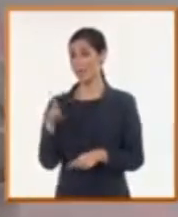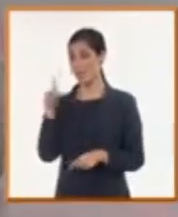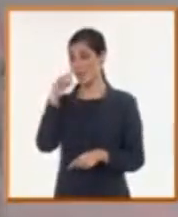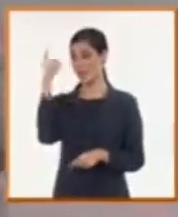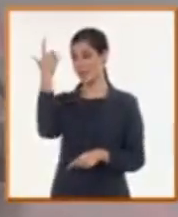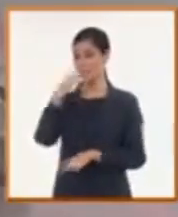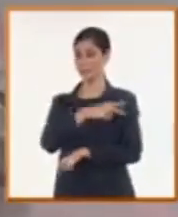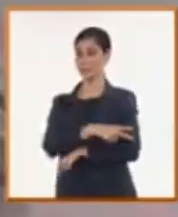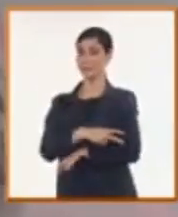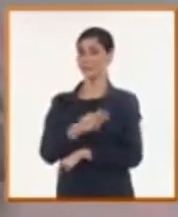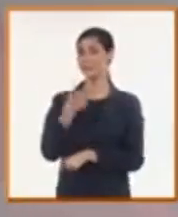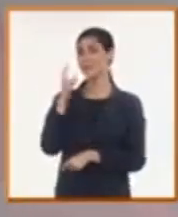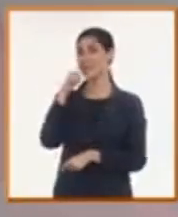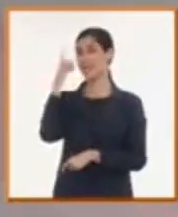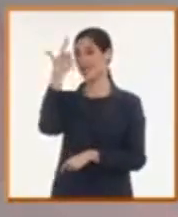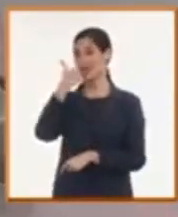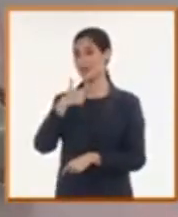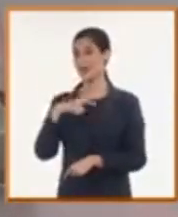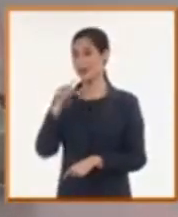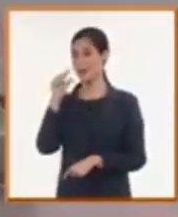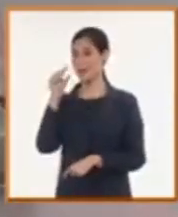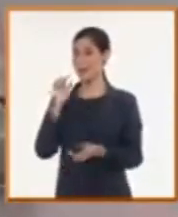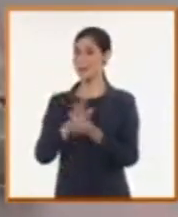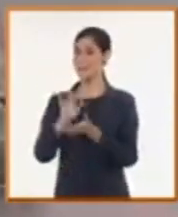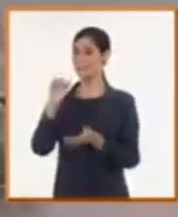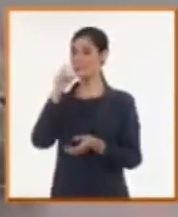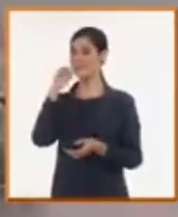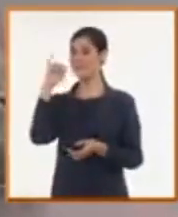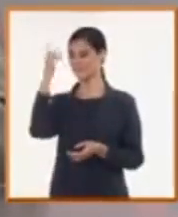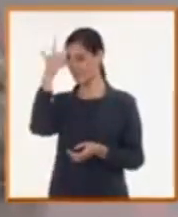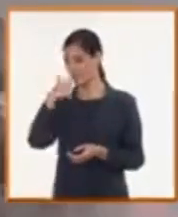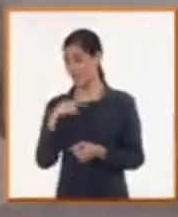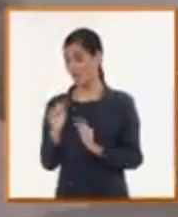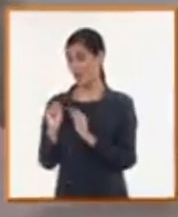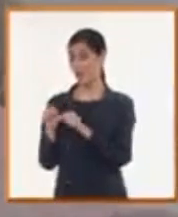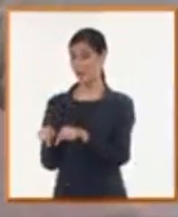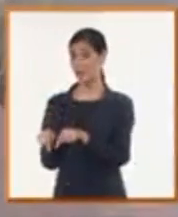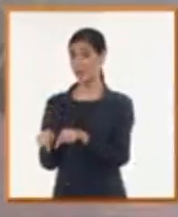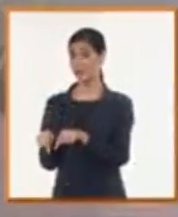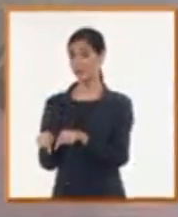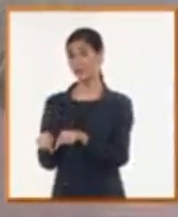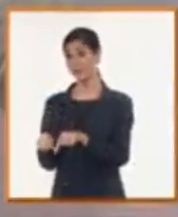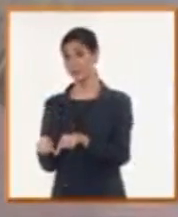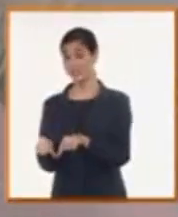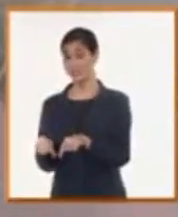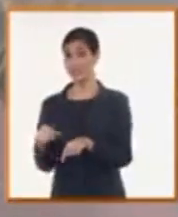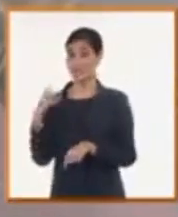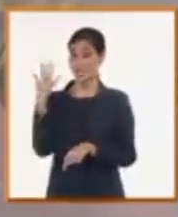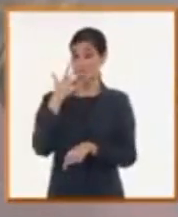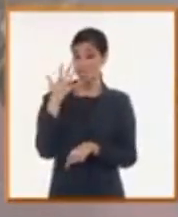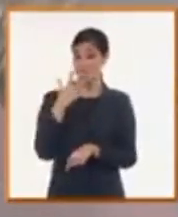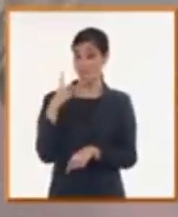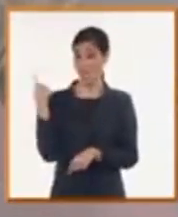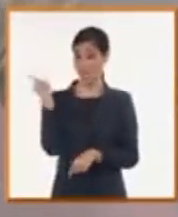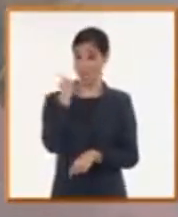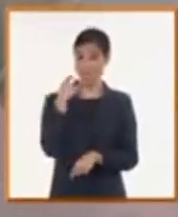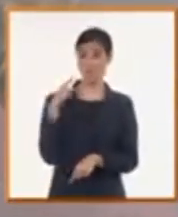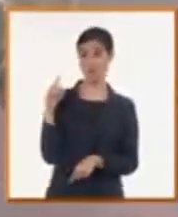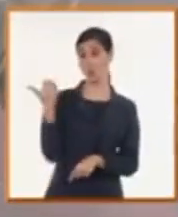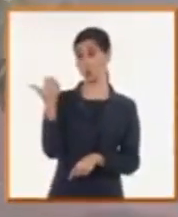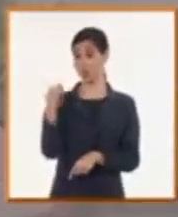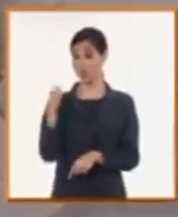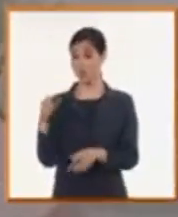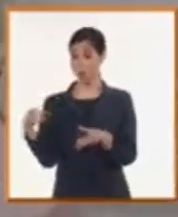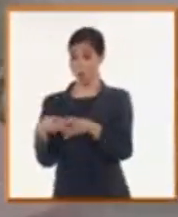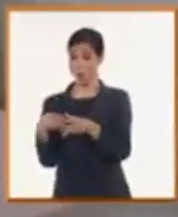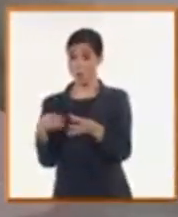libre e independiente bajo el dominio de ellos y nosotros repatriamos nuestro contingente, ellos tuvieron 10 años de contingencia bélica